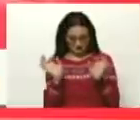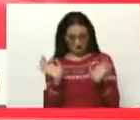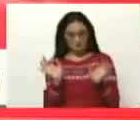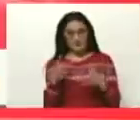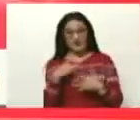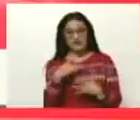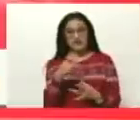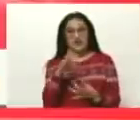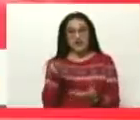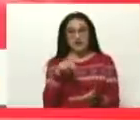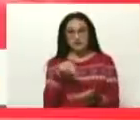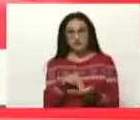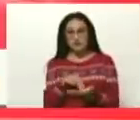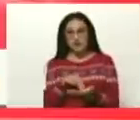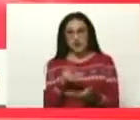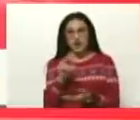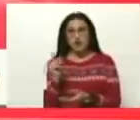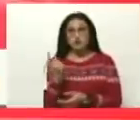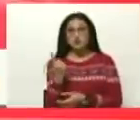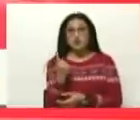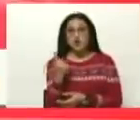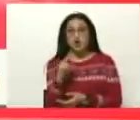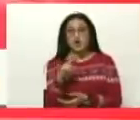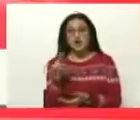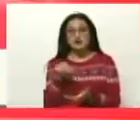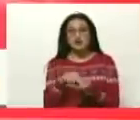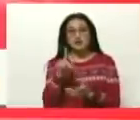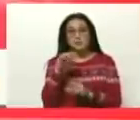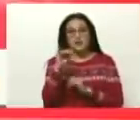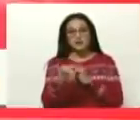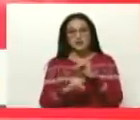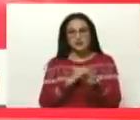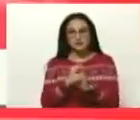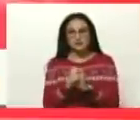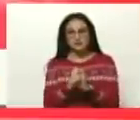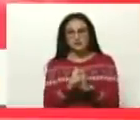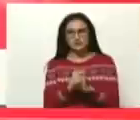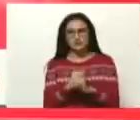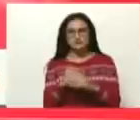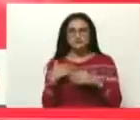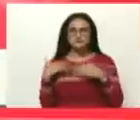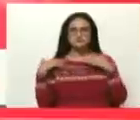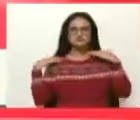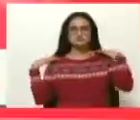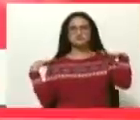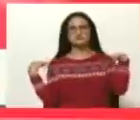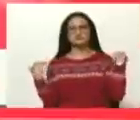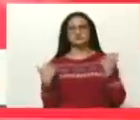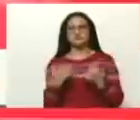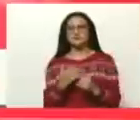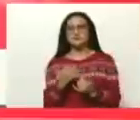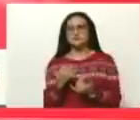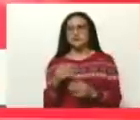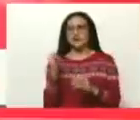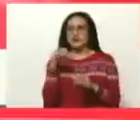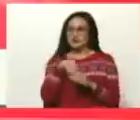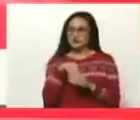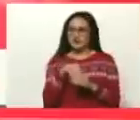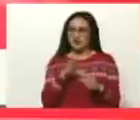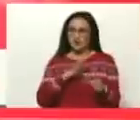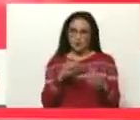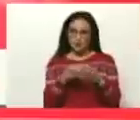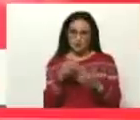de interés nacional, no solo nacional, sino internacional también, y de internas de nuestro